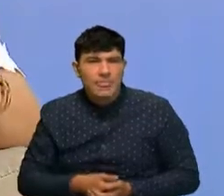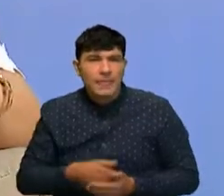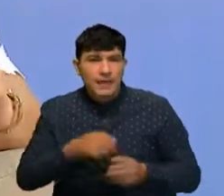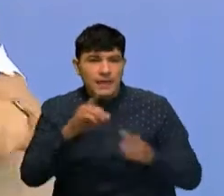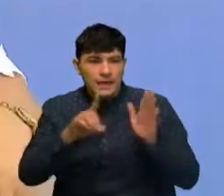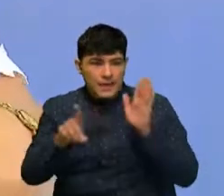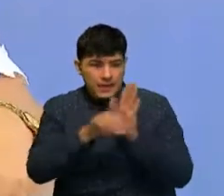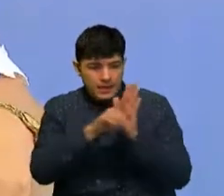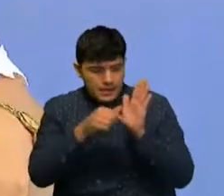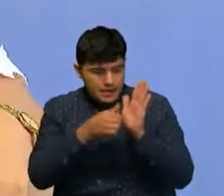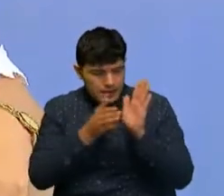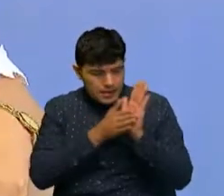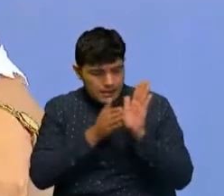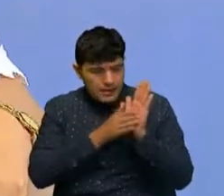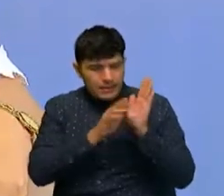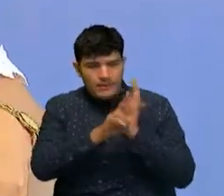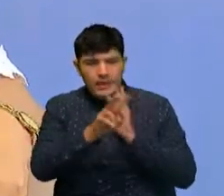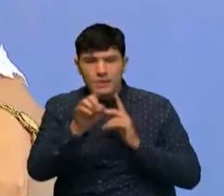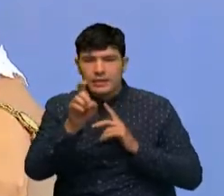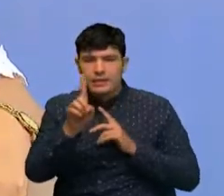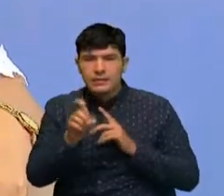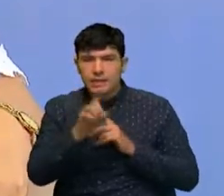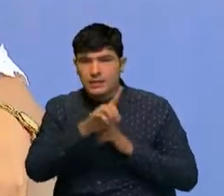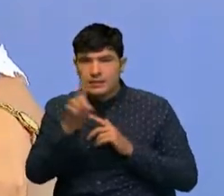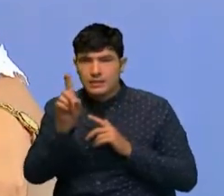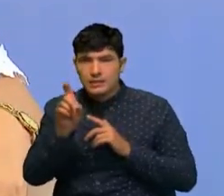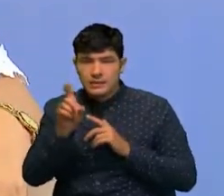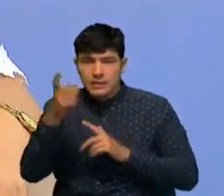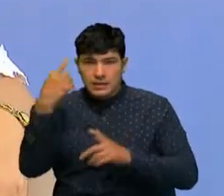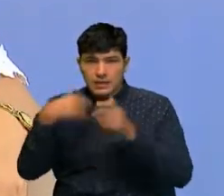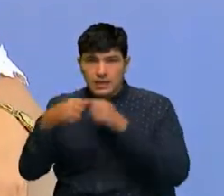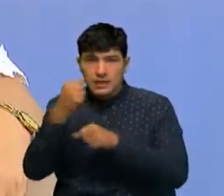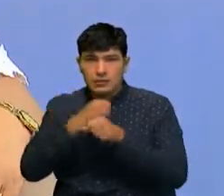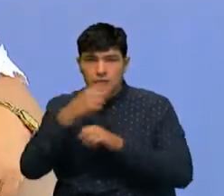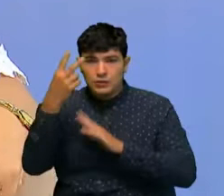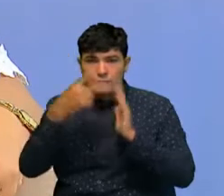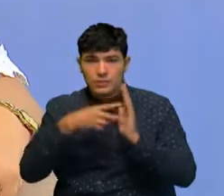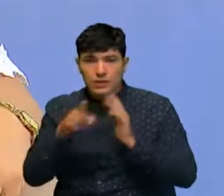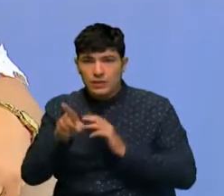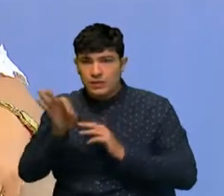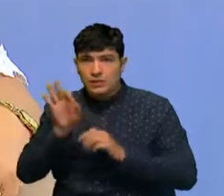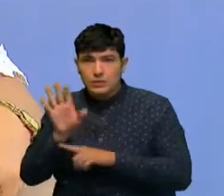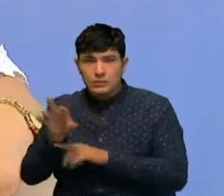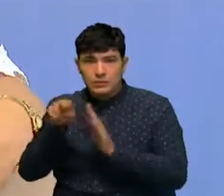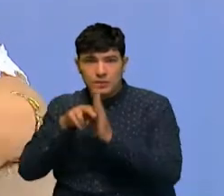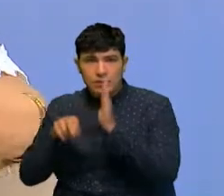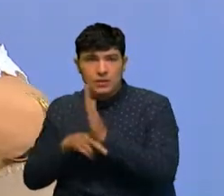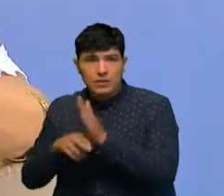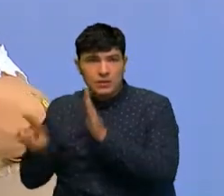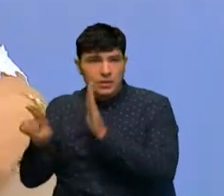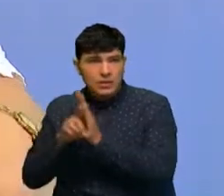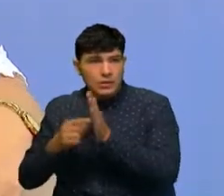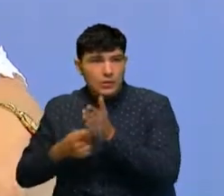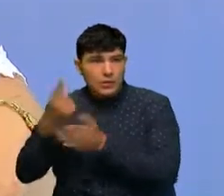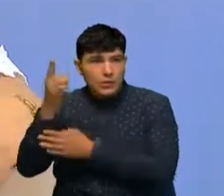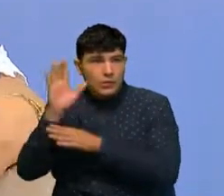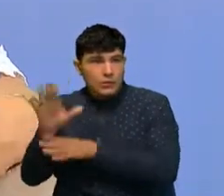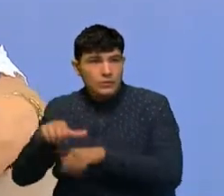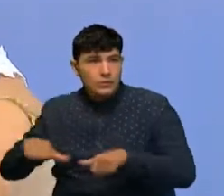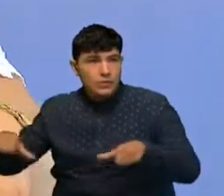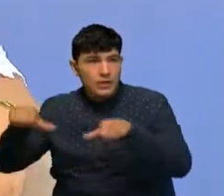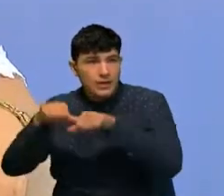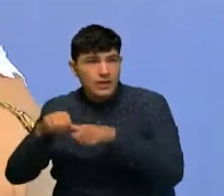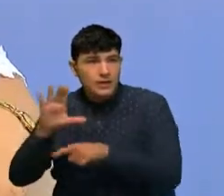decreto 2616 del 2013, que fue reglamentado con el decreto único reglamentario del sector del trabajo, que es